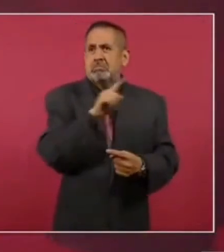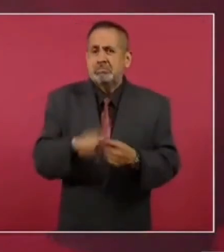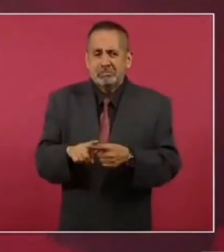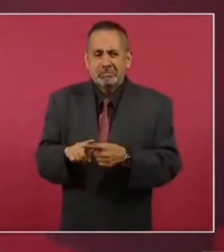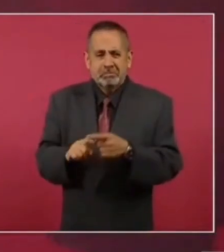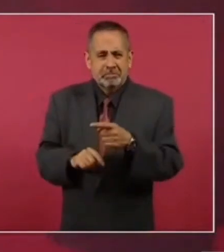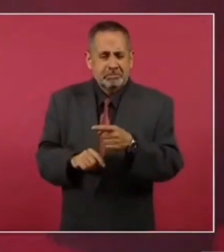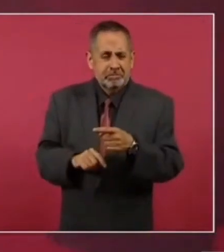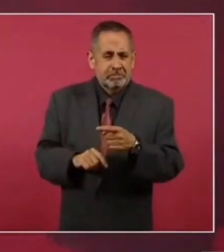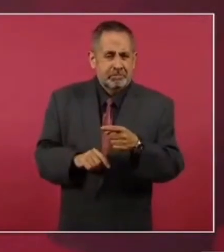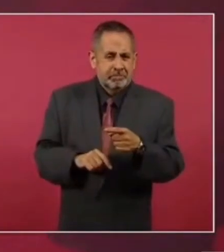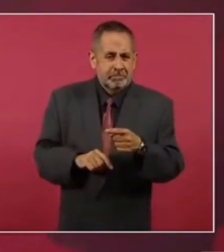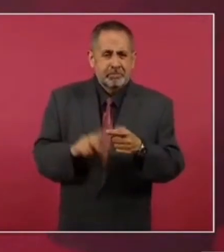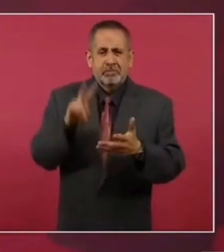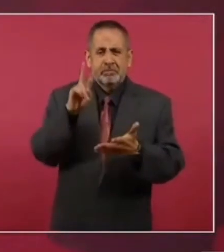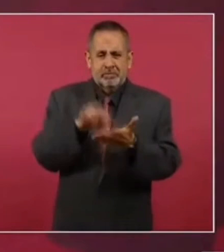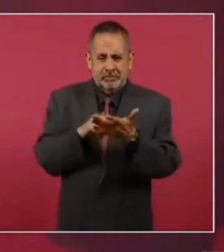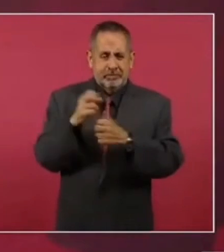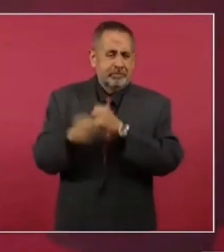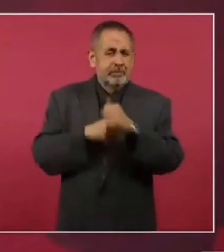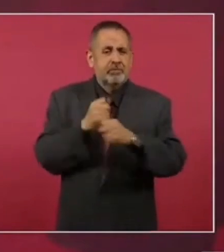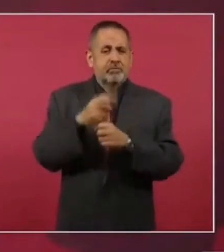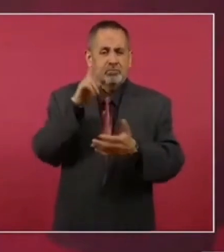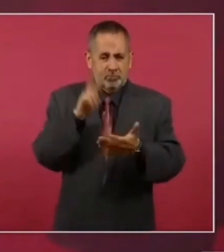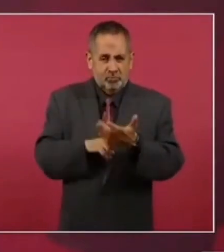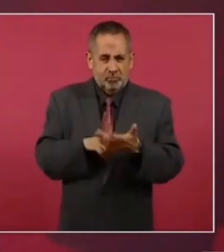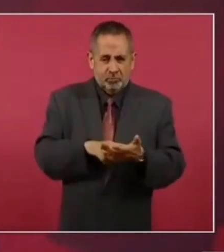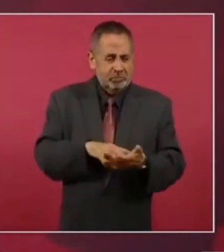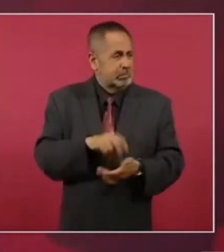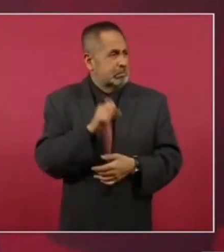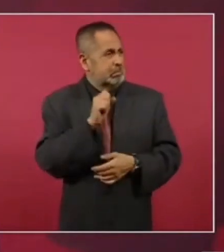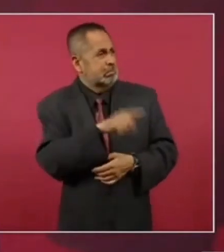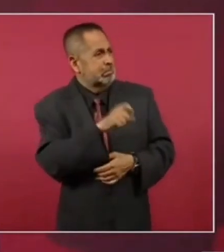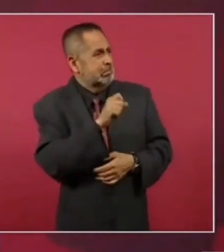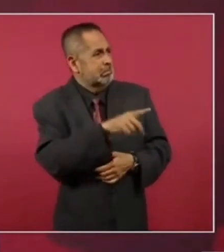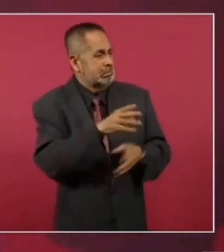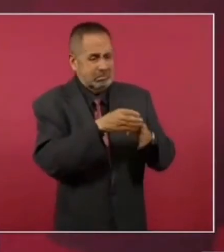hasta el 2000,